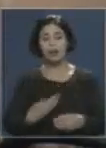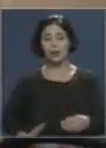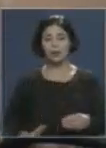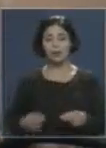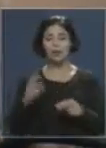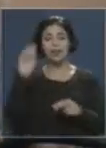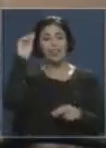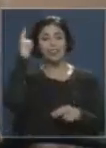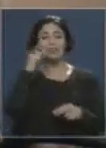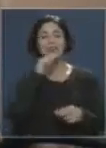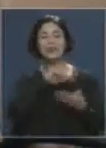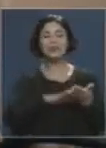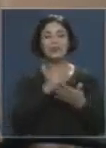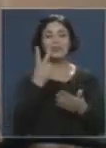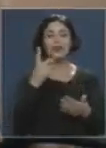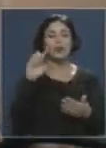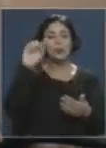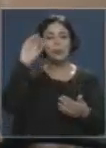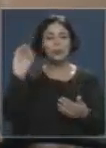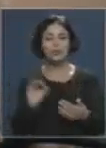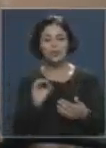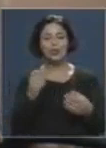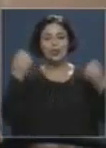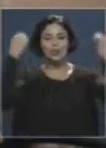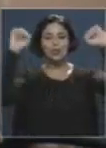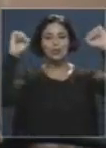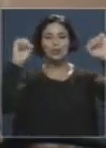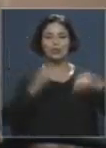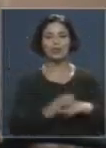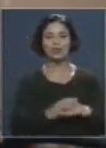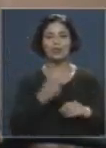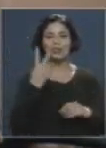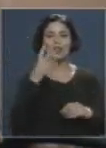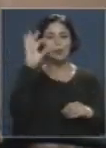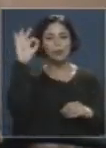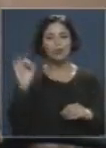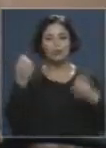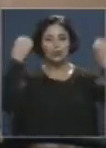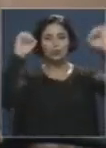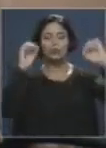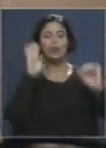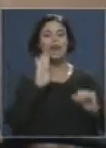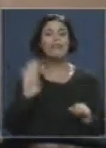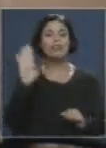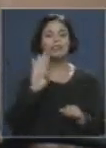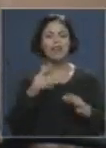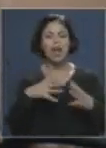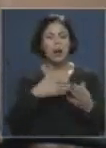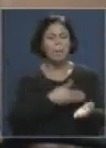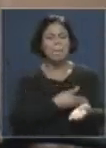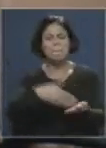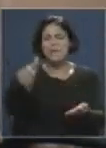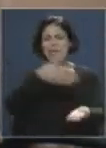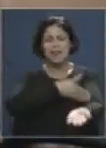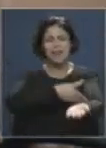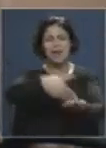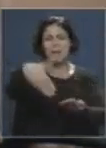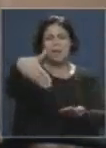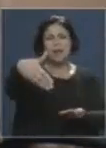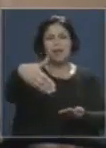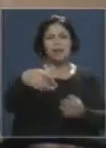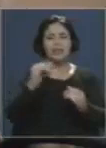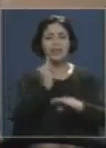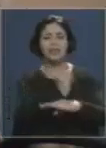creación, por ejemplo, del 2% del deporte. Y el 2% del deporte ha beneficiado a miles y miles